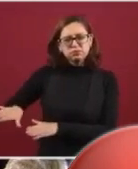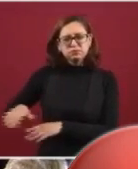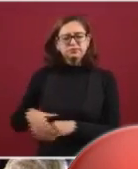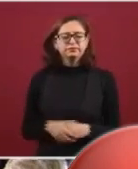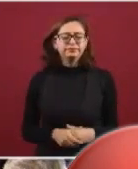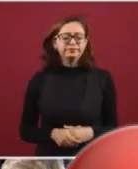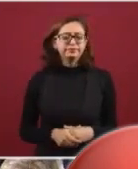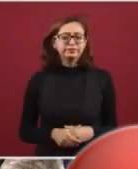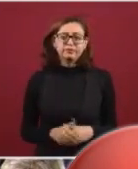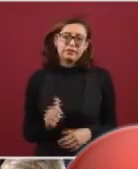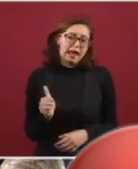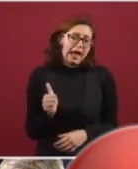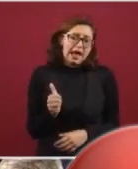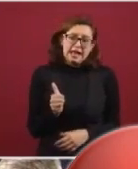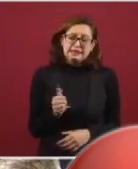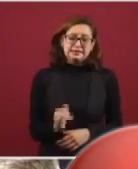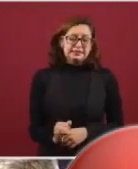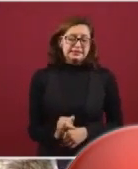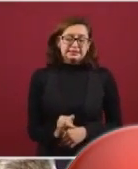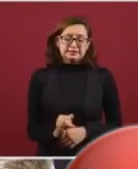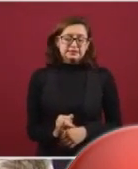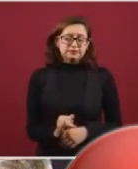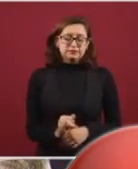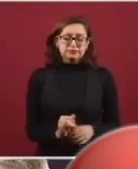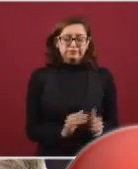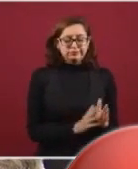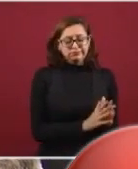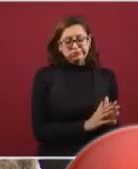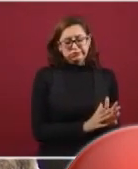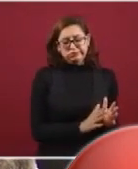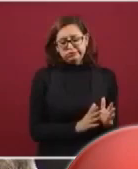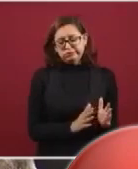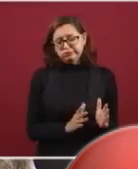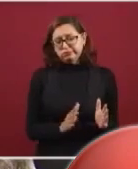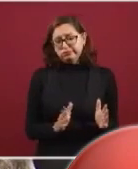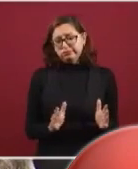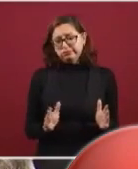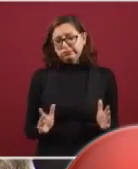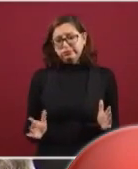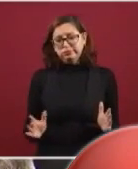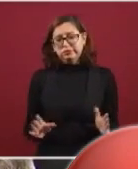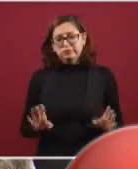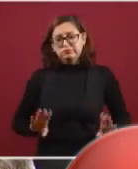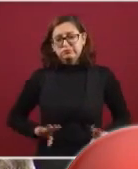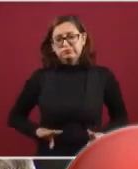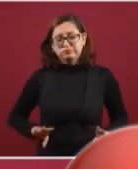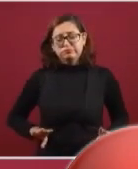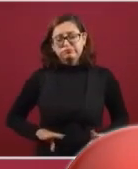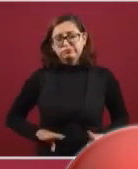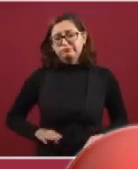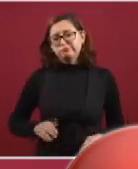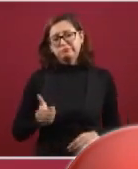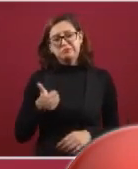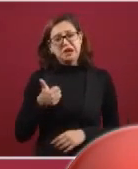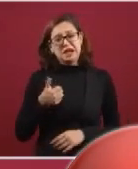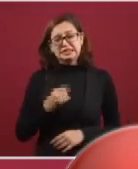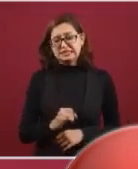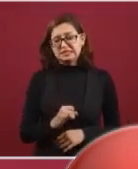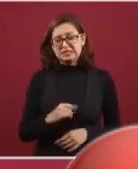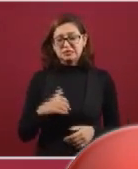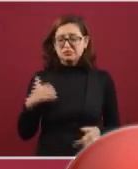Esa fue una de las características de todo este periodo